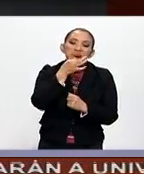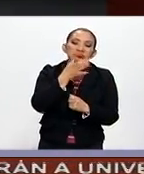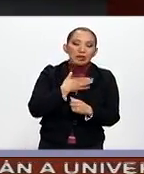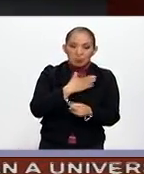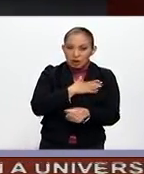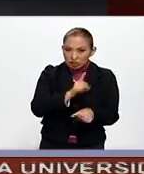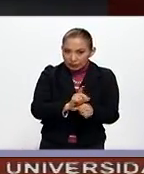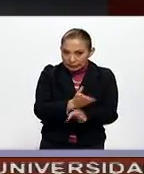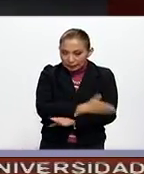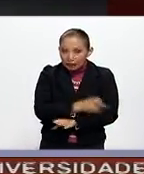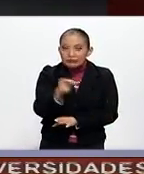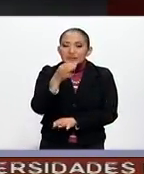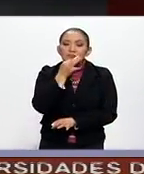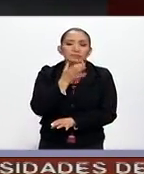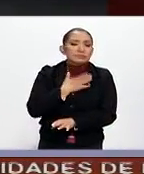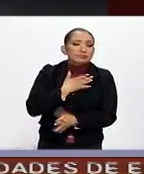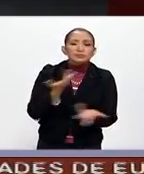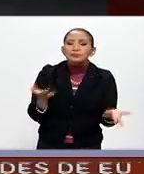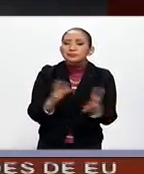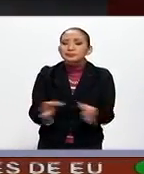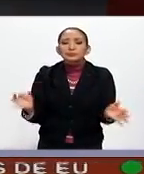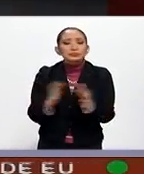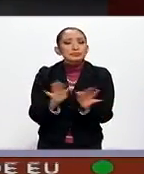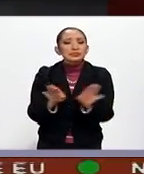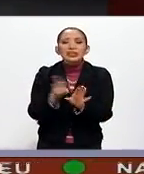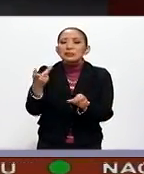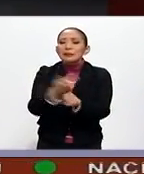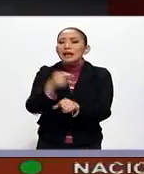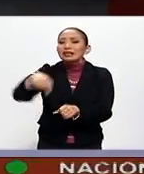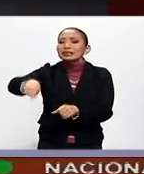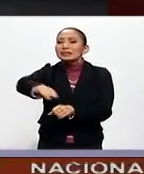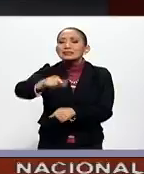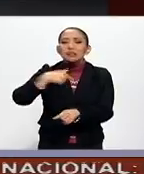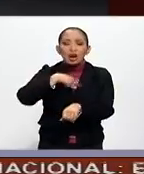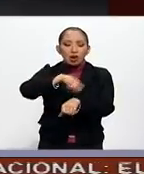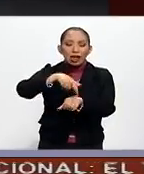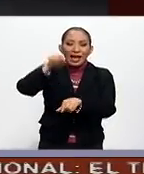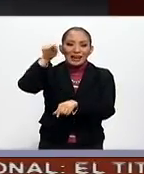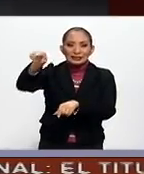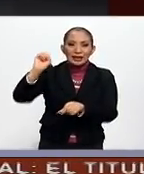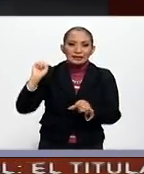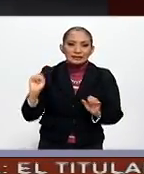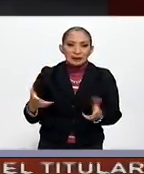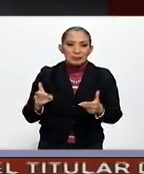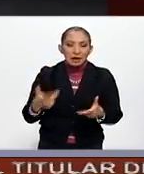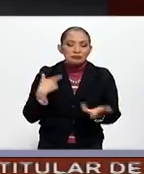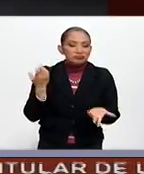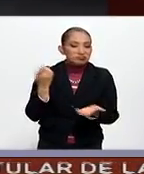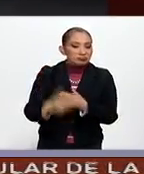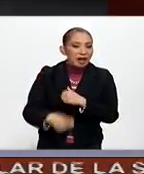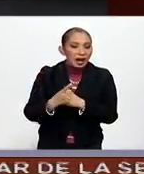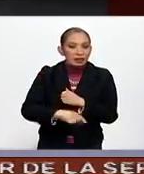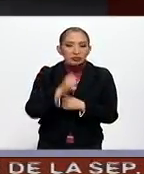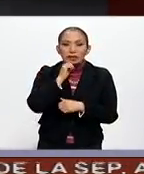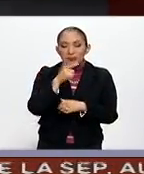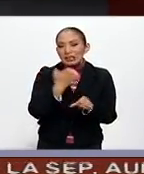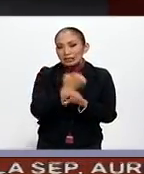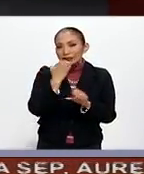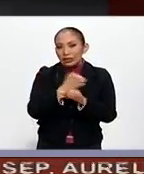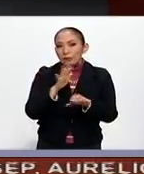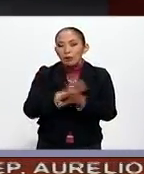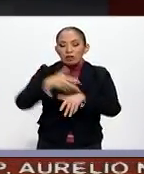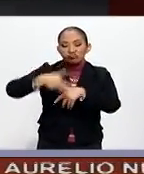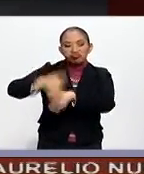antes que nada, muy buenos días, que nos digas, pues, cómo se están viviendo estas últimas horas allá en Chiapas, afectado este estado también por